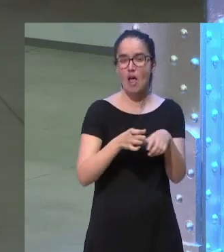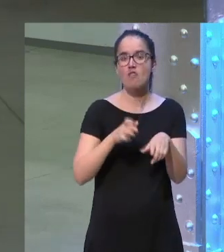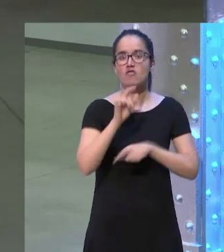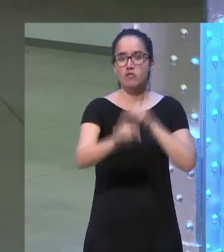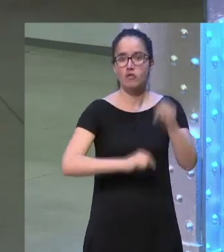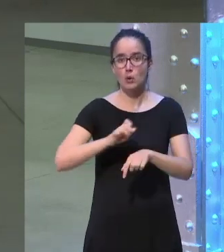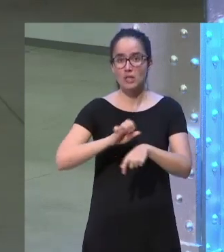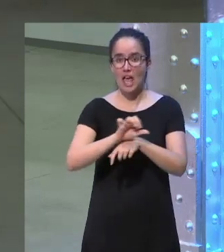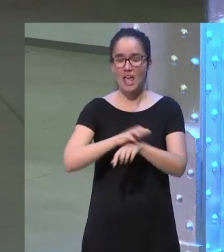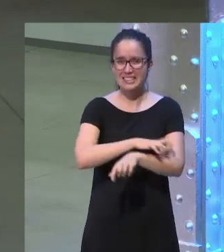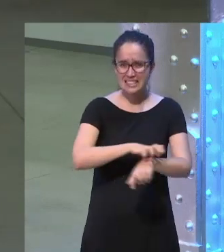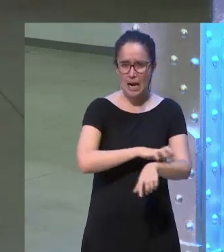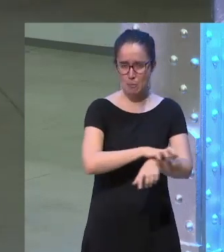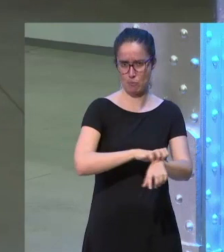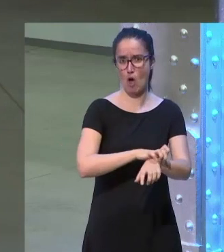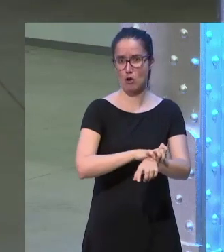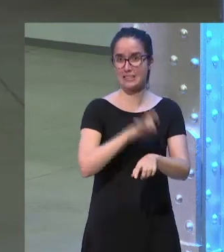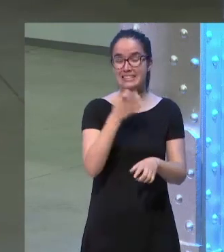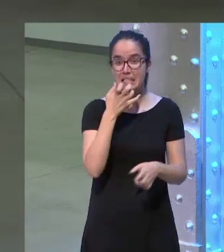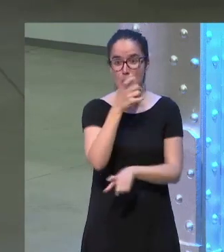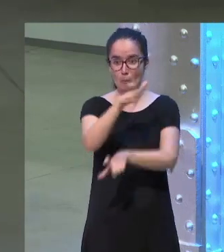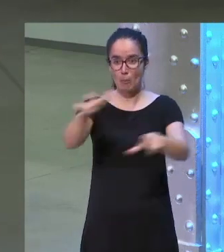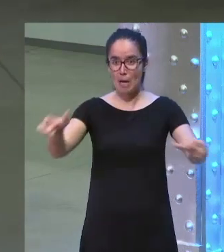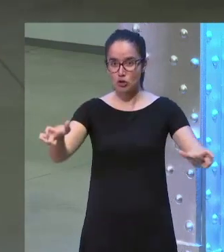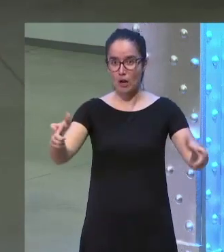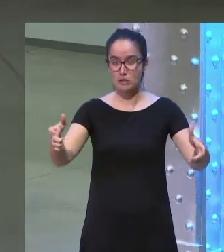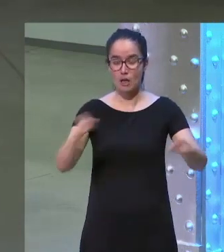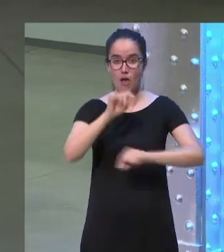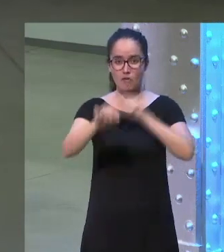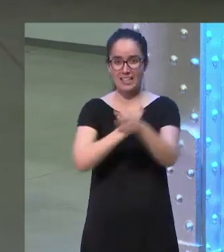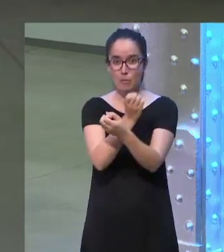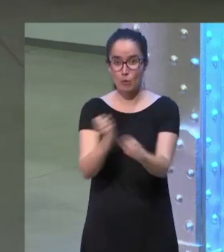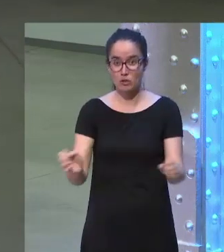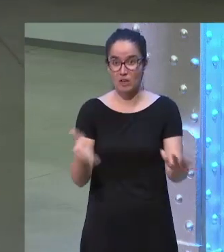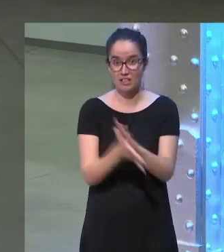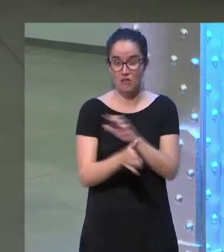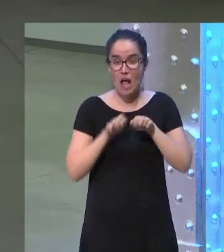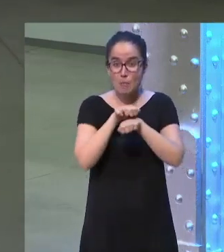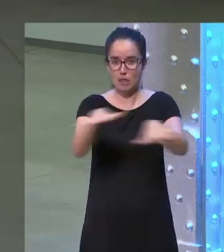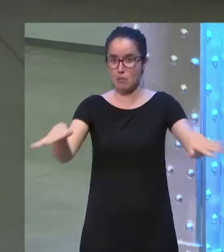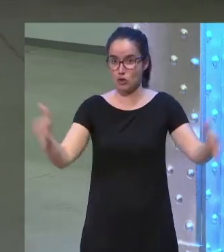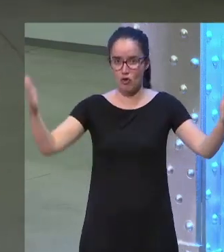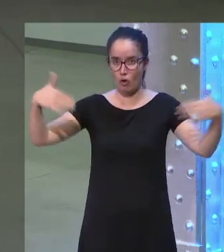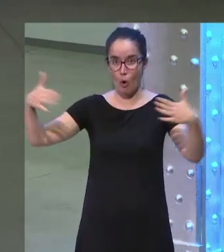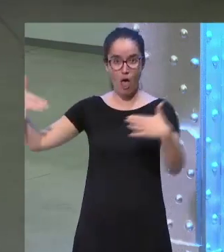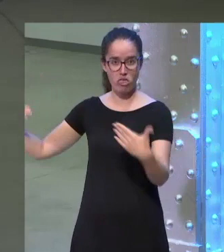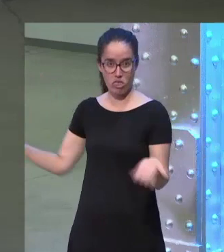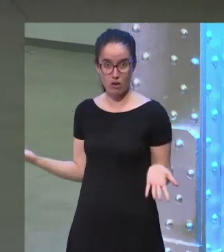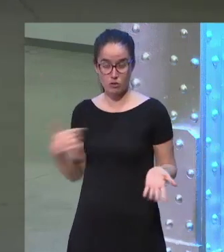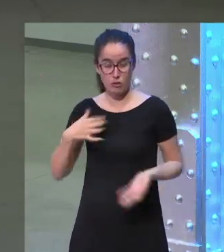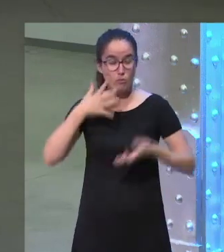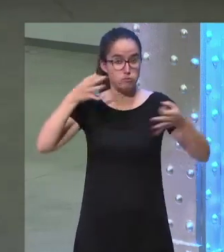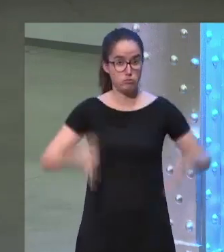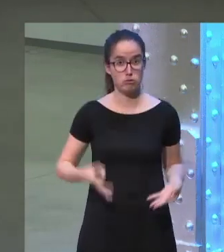su número de reproducción básico terrible, si no hay a nadie a quien infectar, no va a haber epidemia. O sea, yo estoy